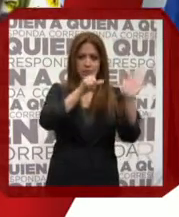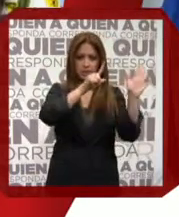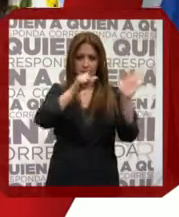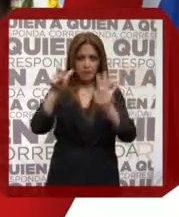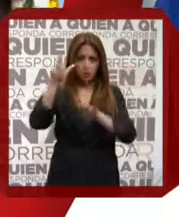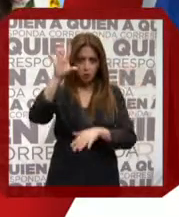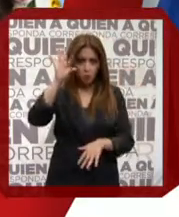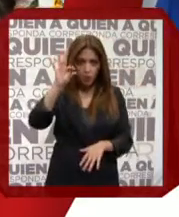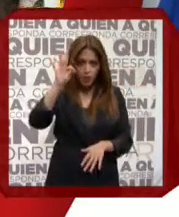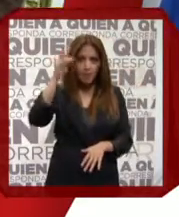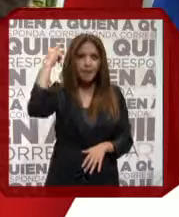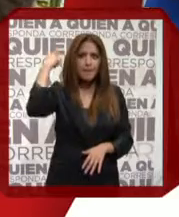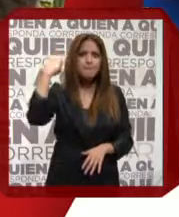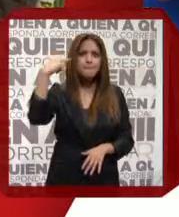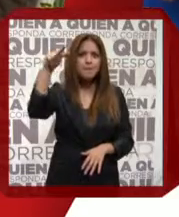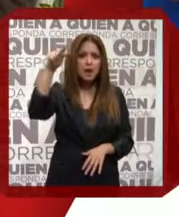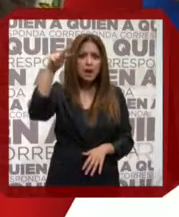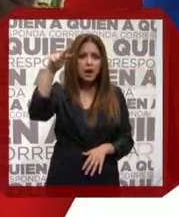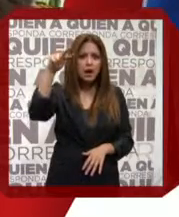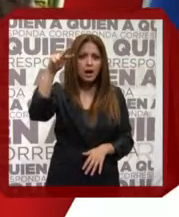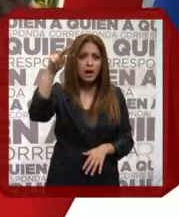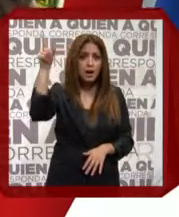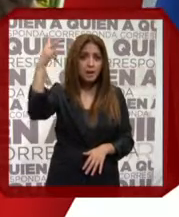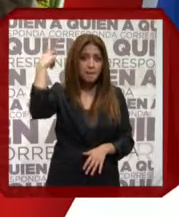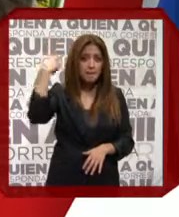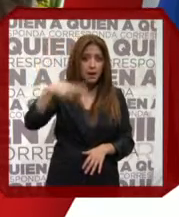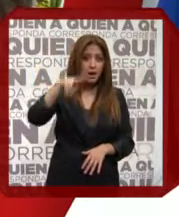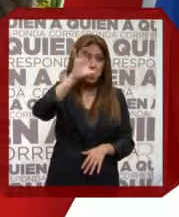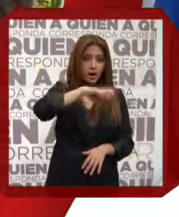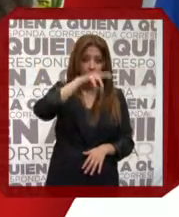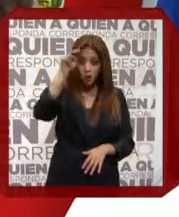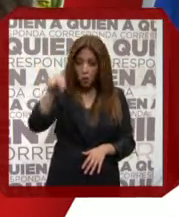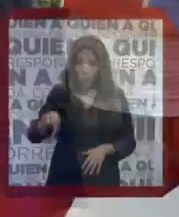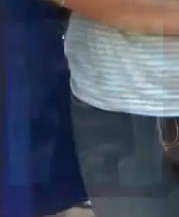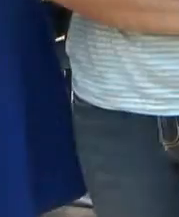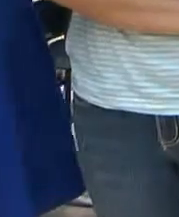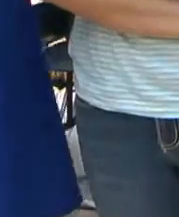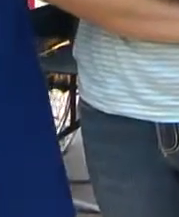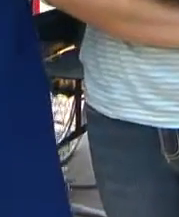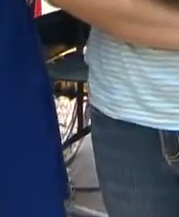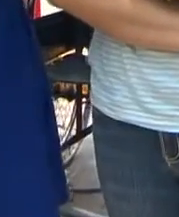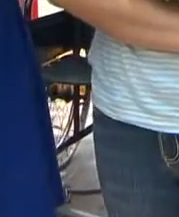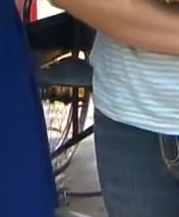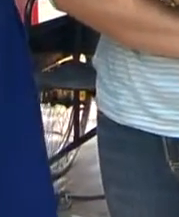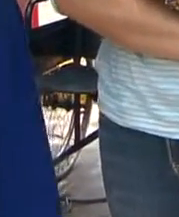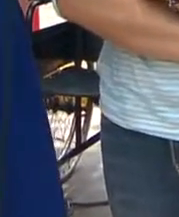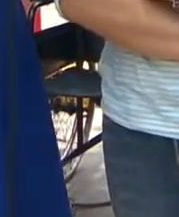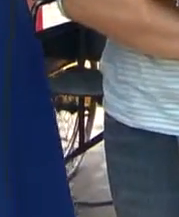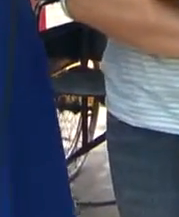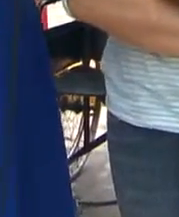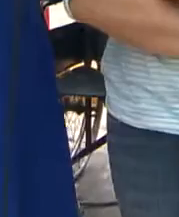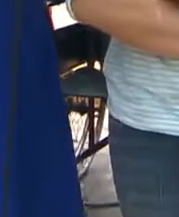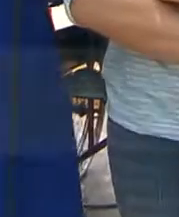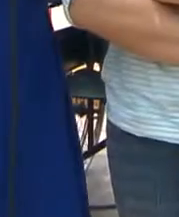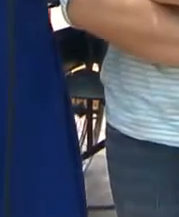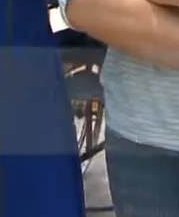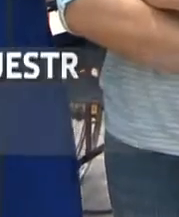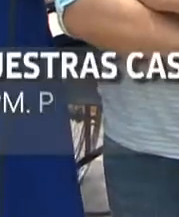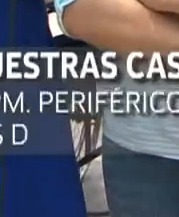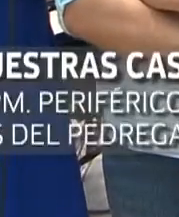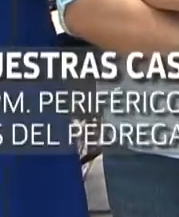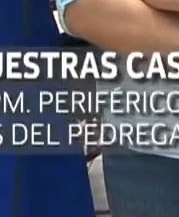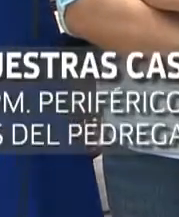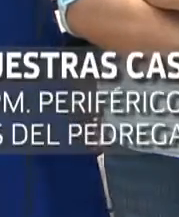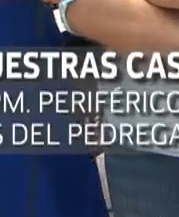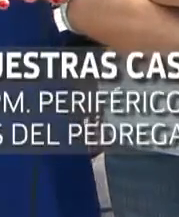$2,740. ¿Por un viaje a dónde? A Cancún, me parece, ¿verdad? Sí, a Cancún. Okay. Pero aparte te decían, Carla Sandoval, si compras con nosotros los